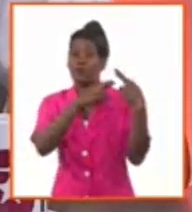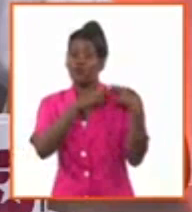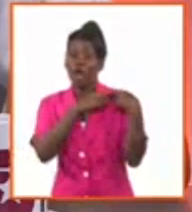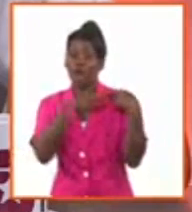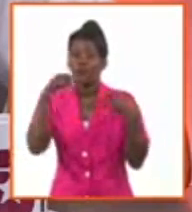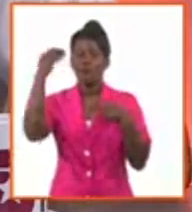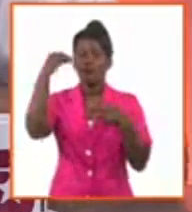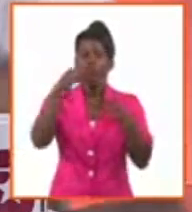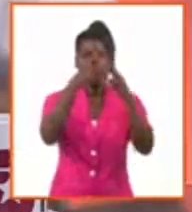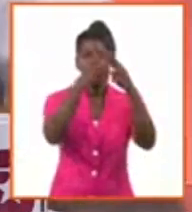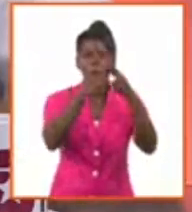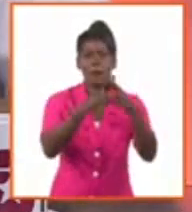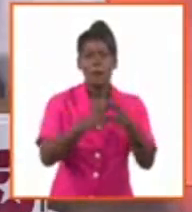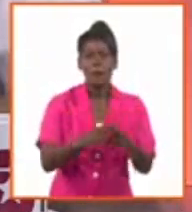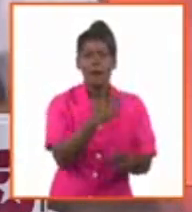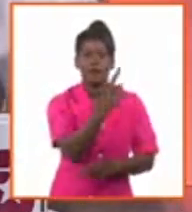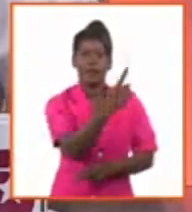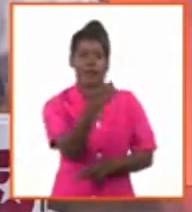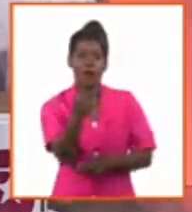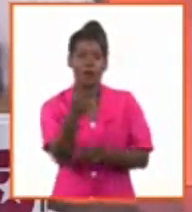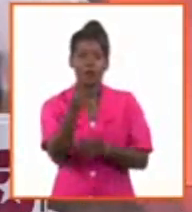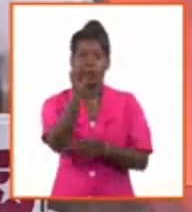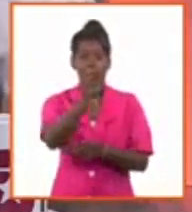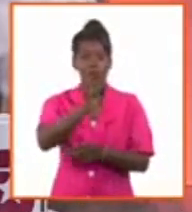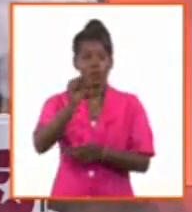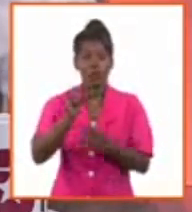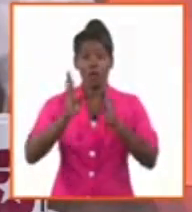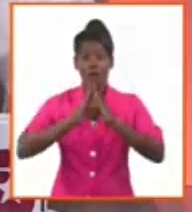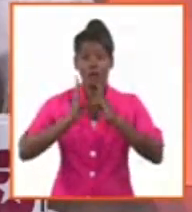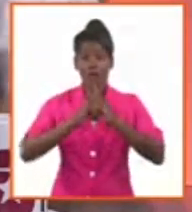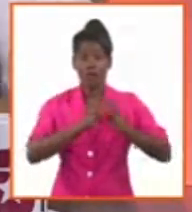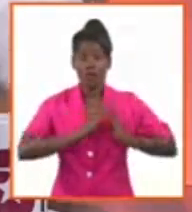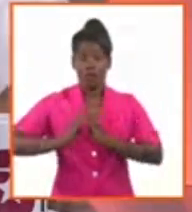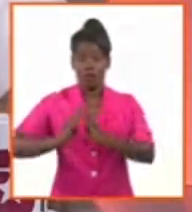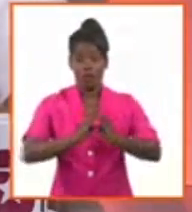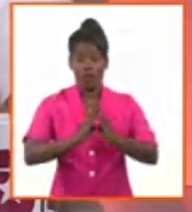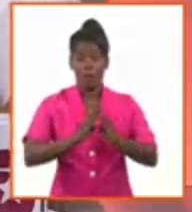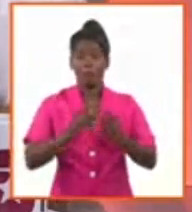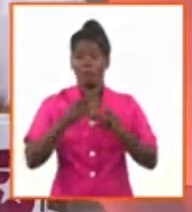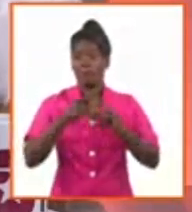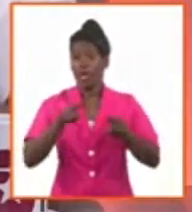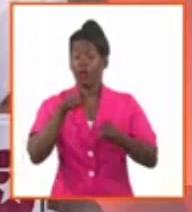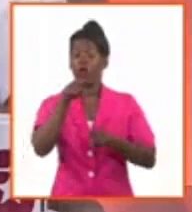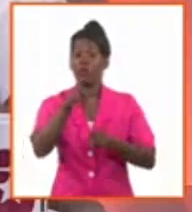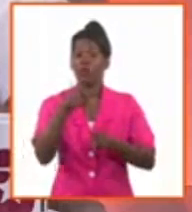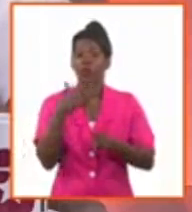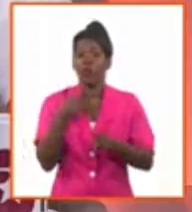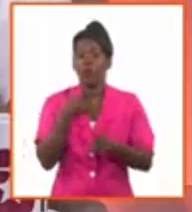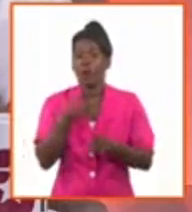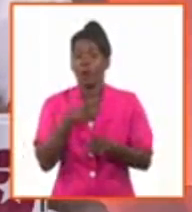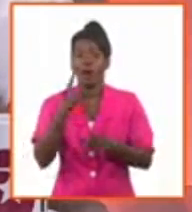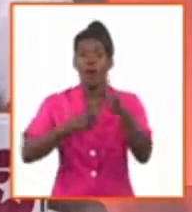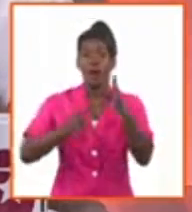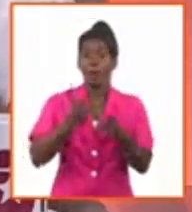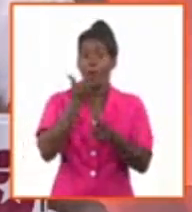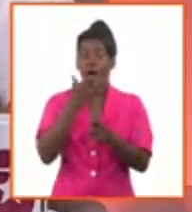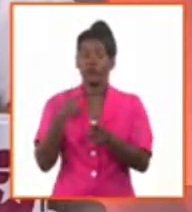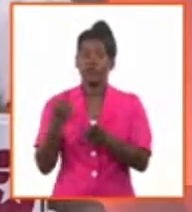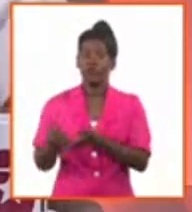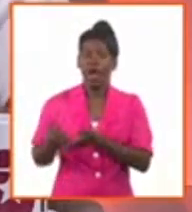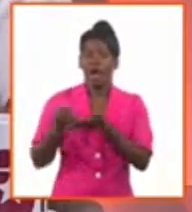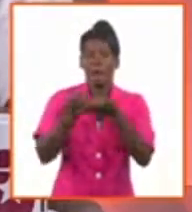identificado por esa propia sociedad, que sea un consultorio médico que no esté funcionando como debe funcionar, y nosotros